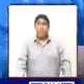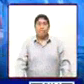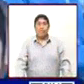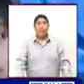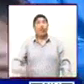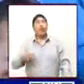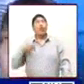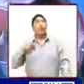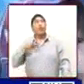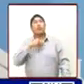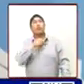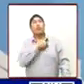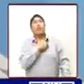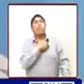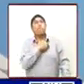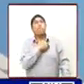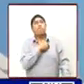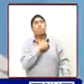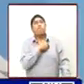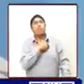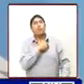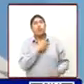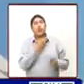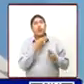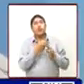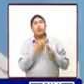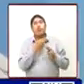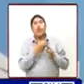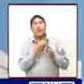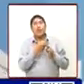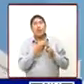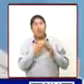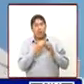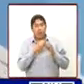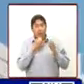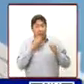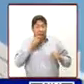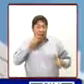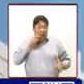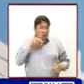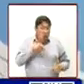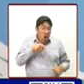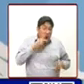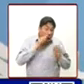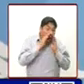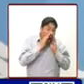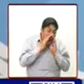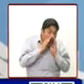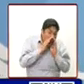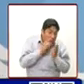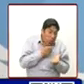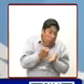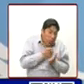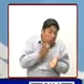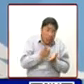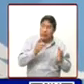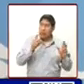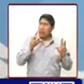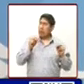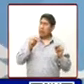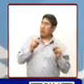No debemos gritar nombres en el estadio o en las redes sociales. Creo yo que